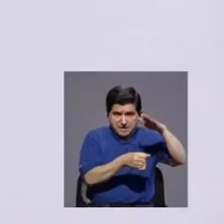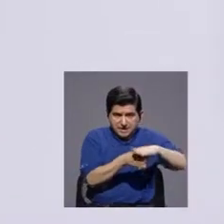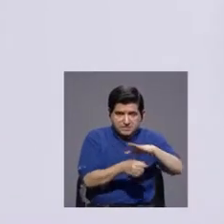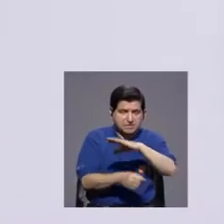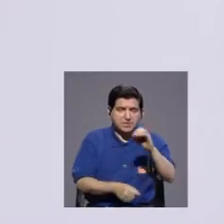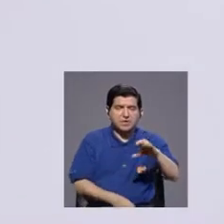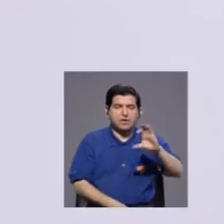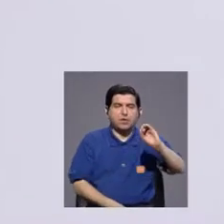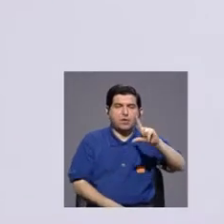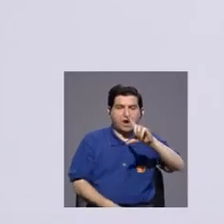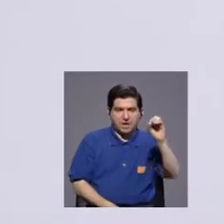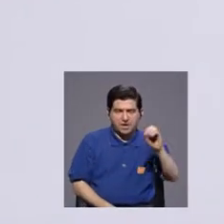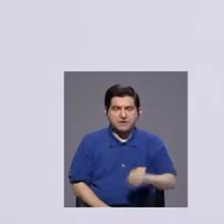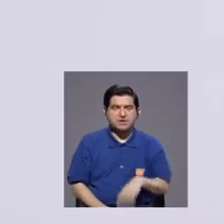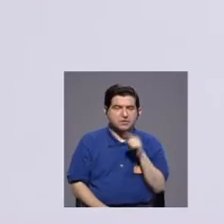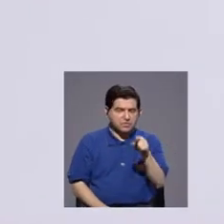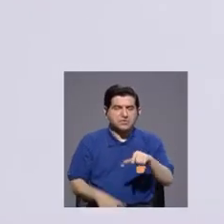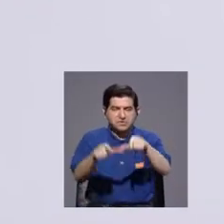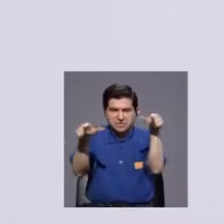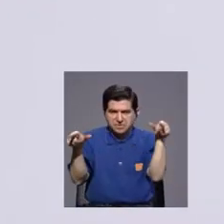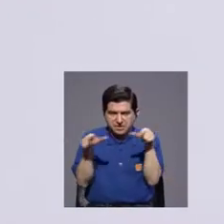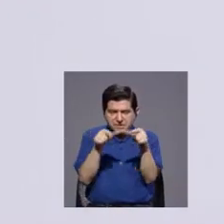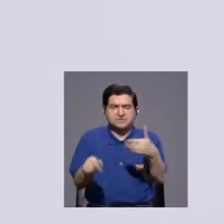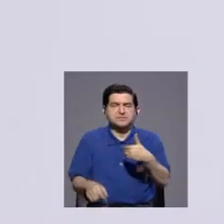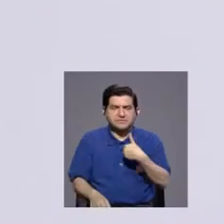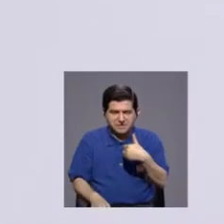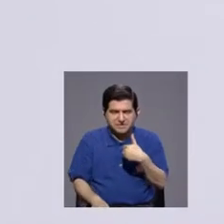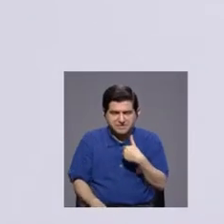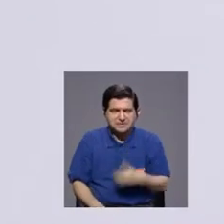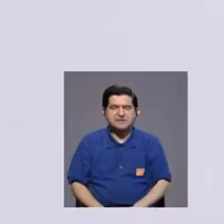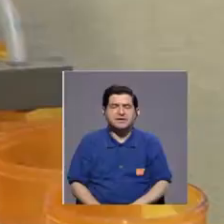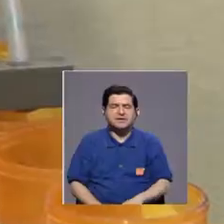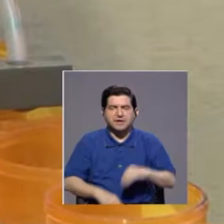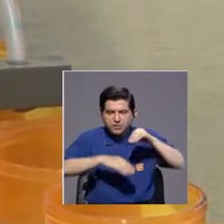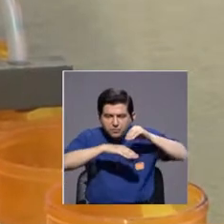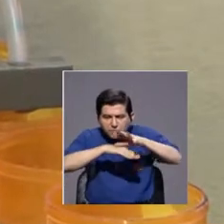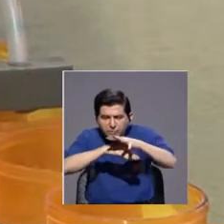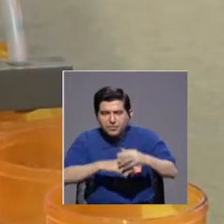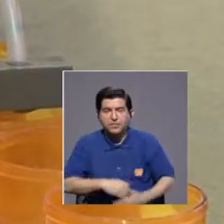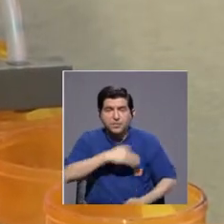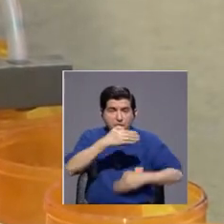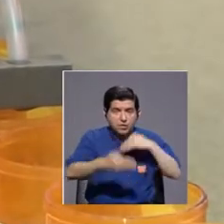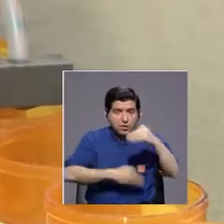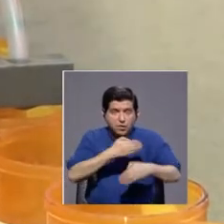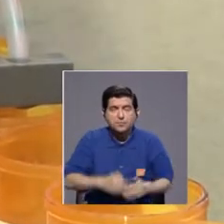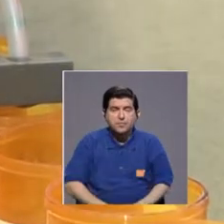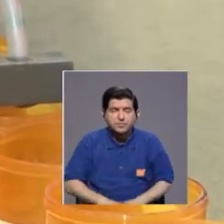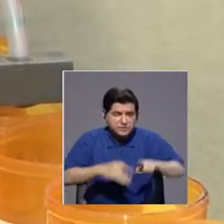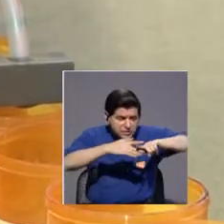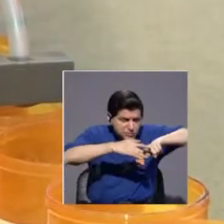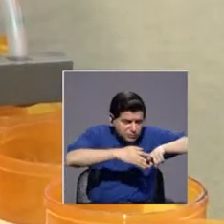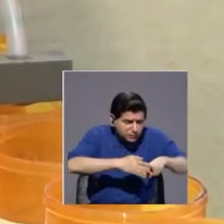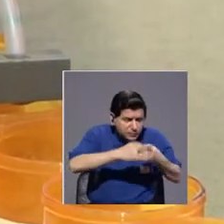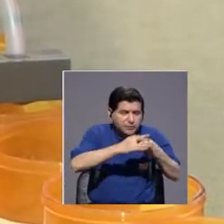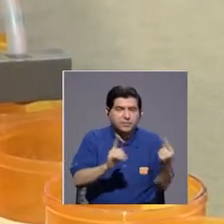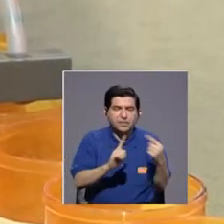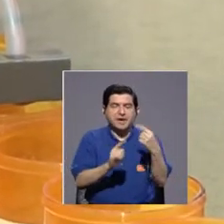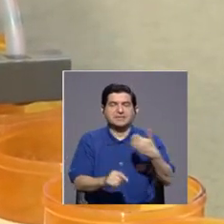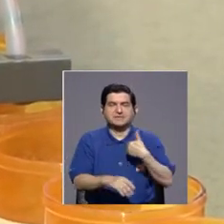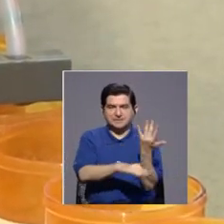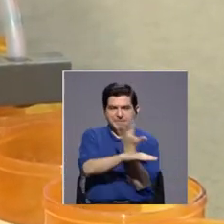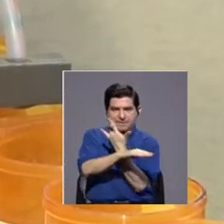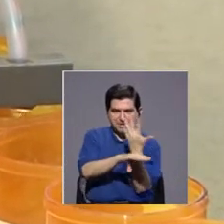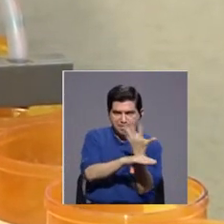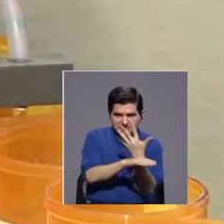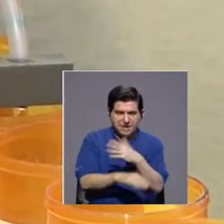tecnológico y se irradia en las instalaciones que tienen ellos ahora todo el proceso de regeneración de ese callo embriogénicos a obtener la planta